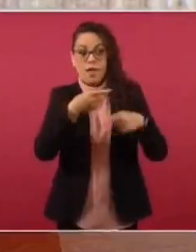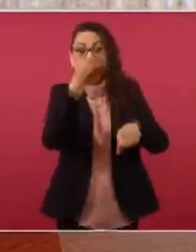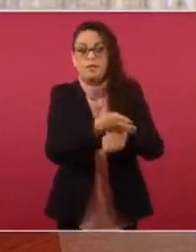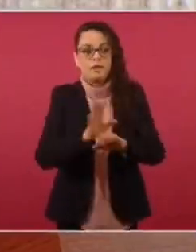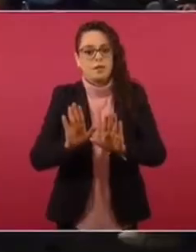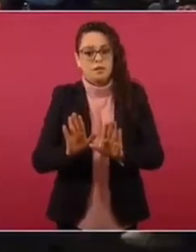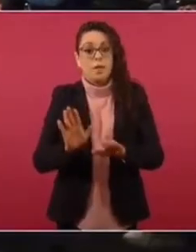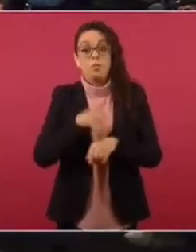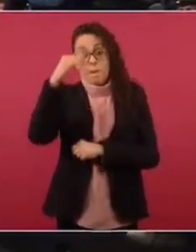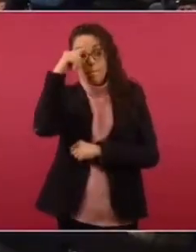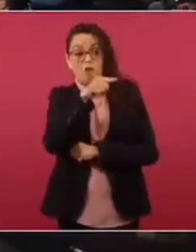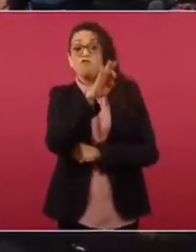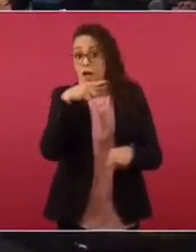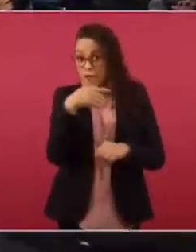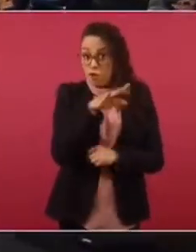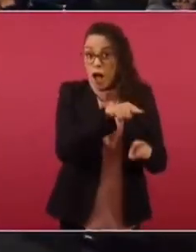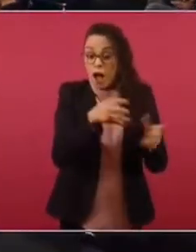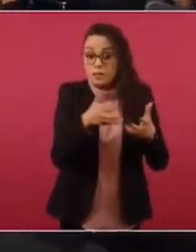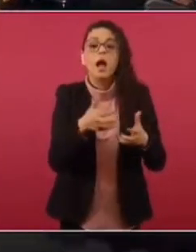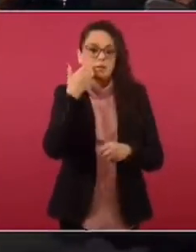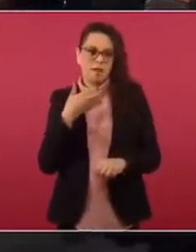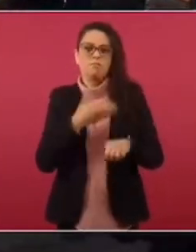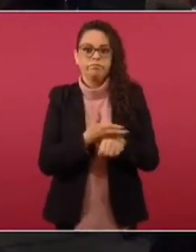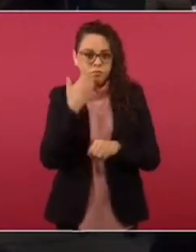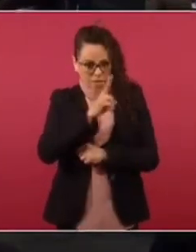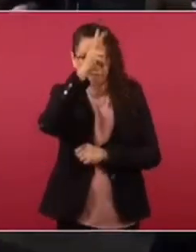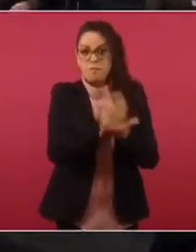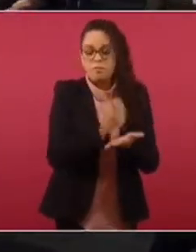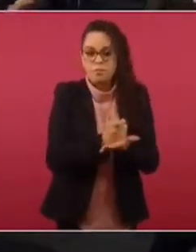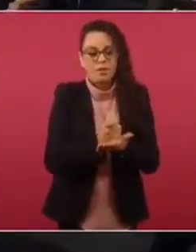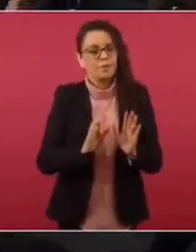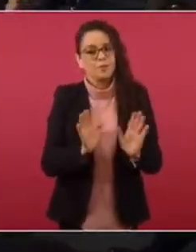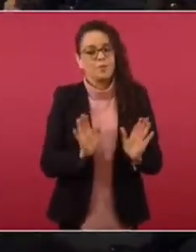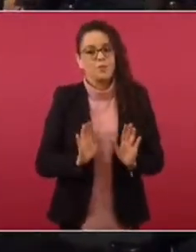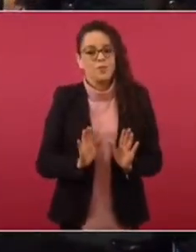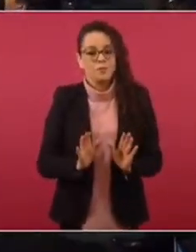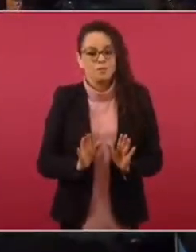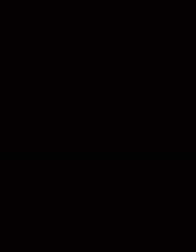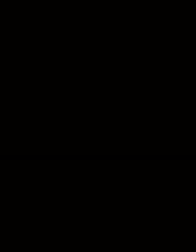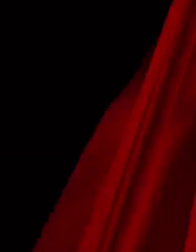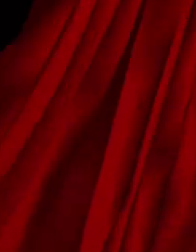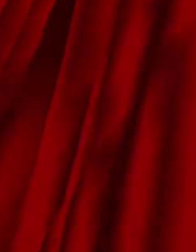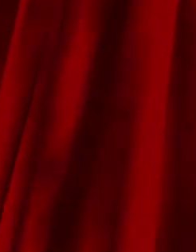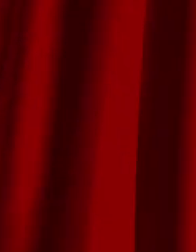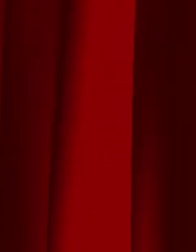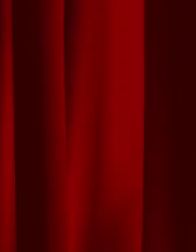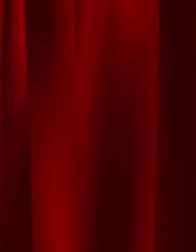a quien se piense de que le están queriendo hacer mal a los jóvenes.